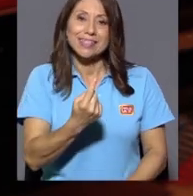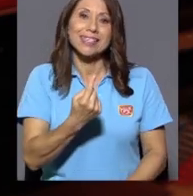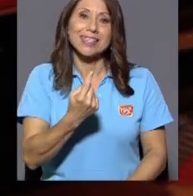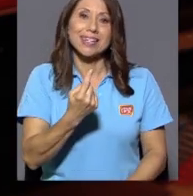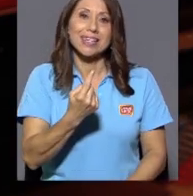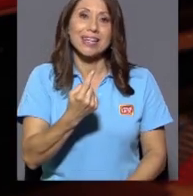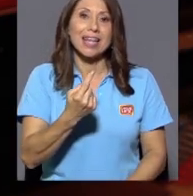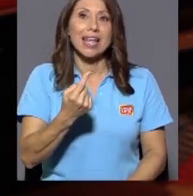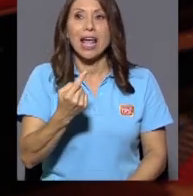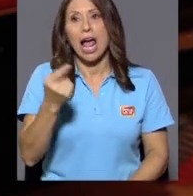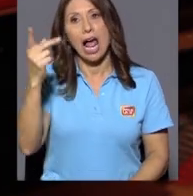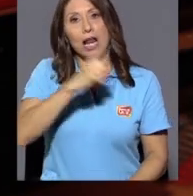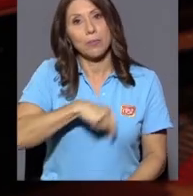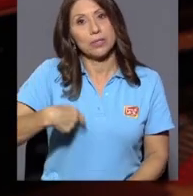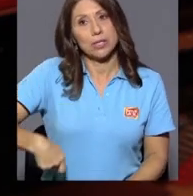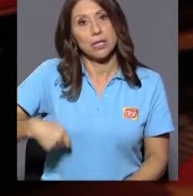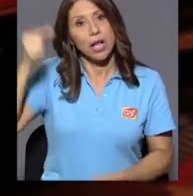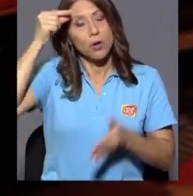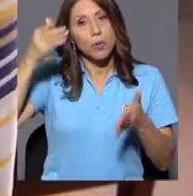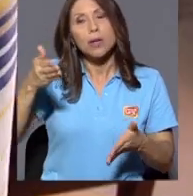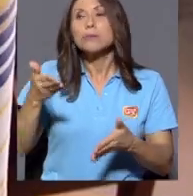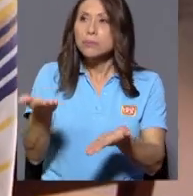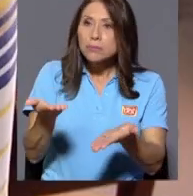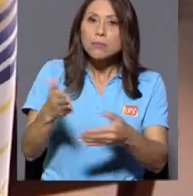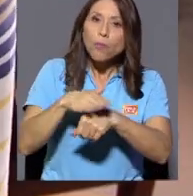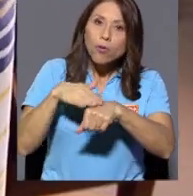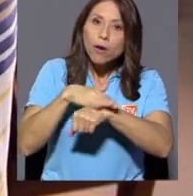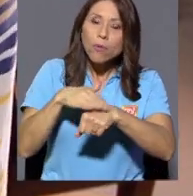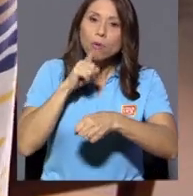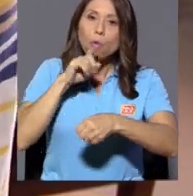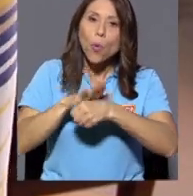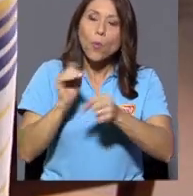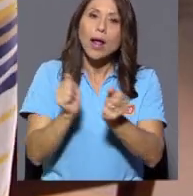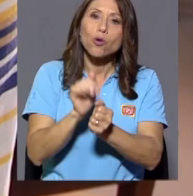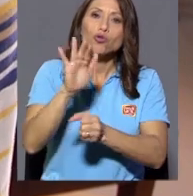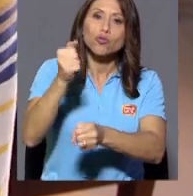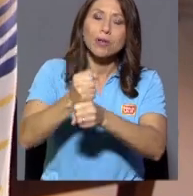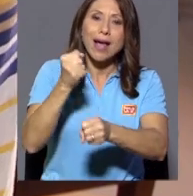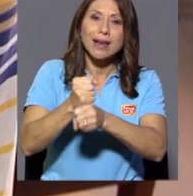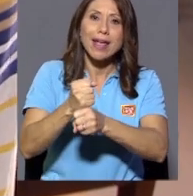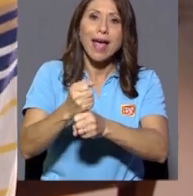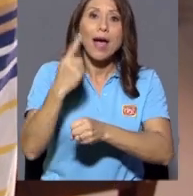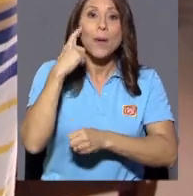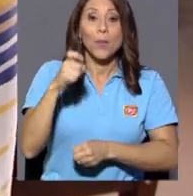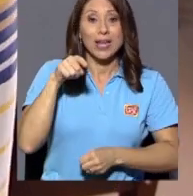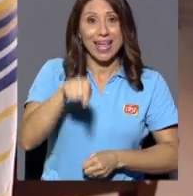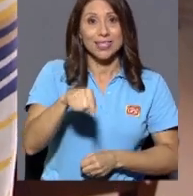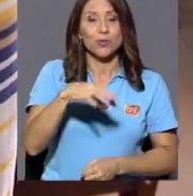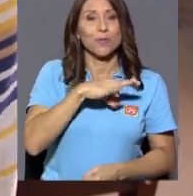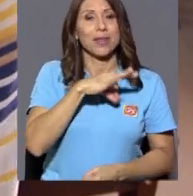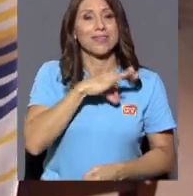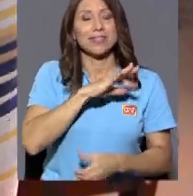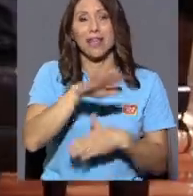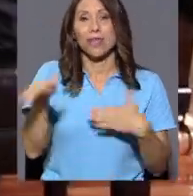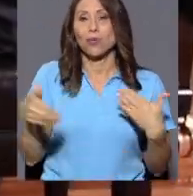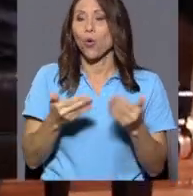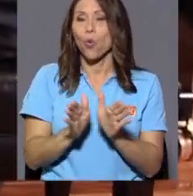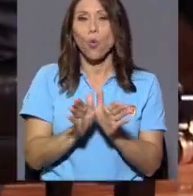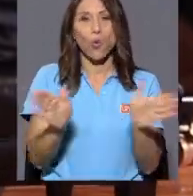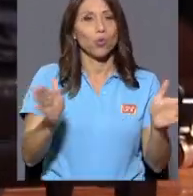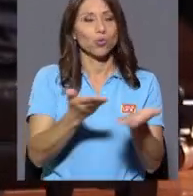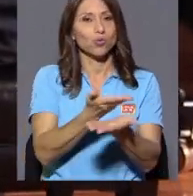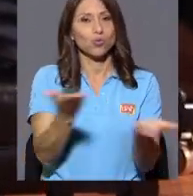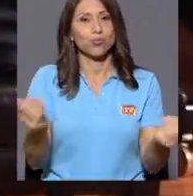decirle al gobernante que esté por favor cumpla con su tarea porque esto viene nos beneficia a todos en definitiva